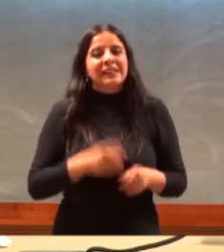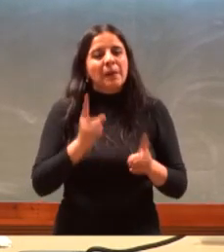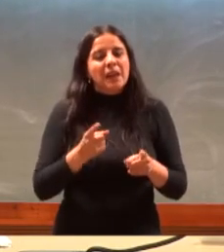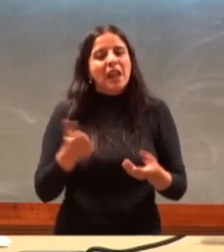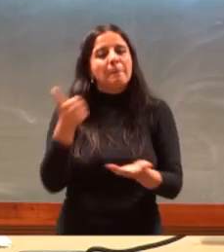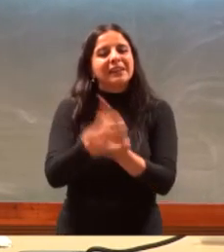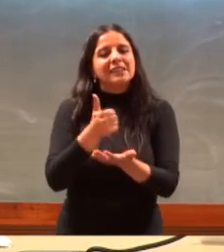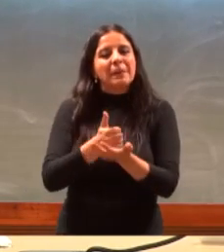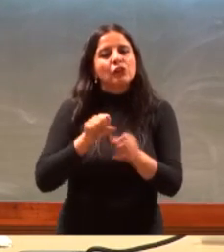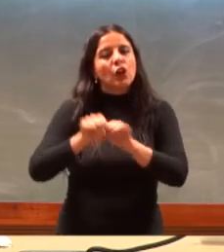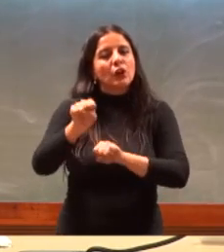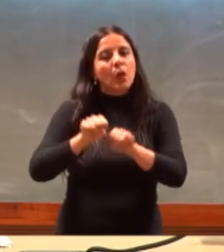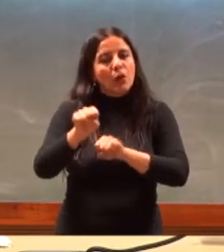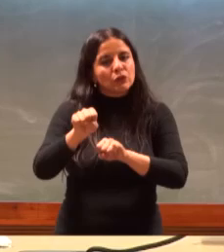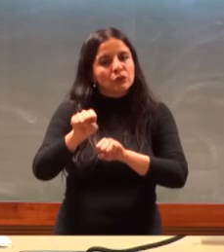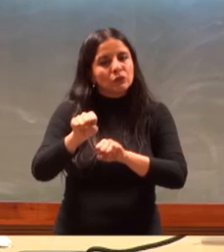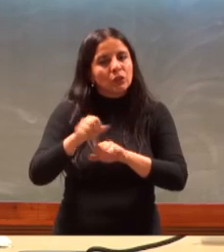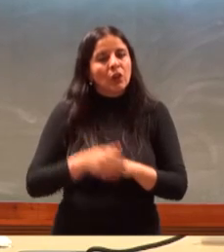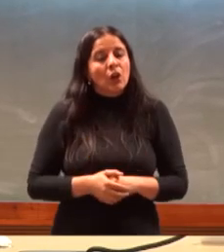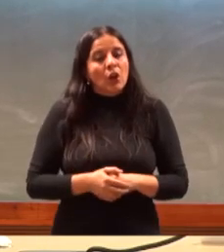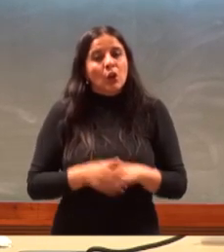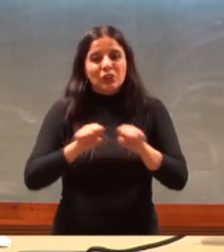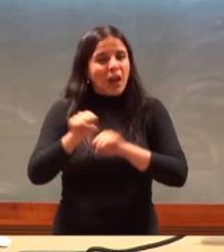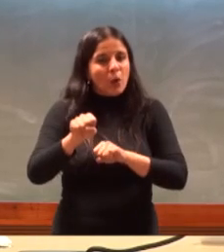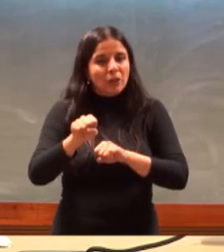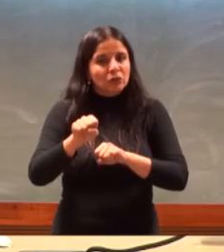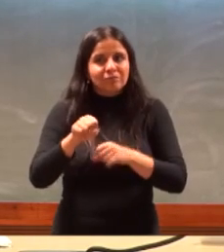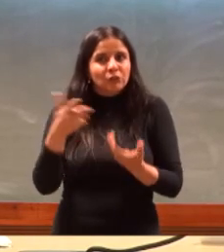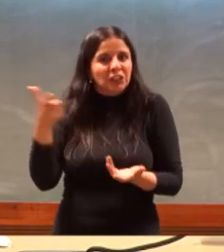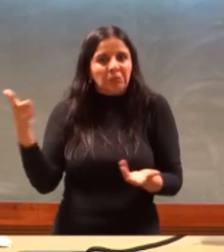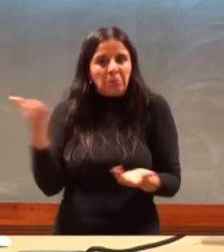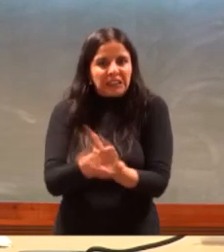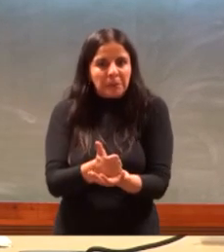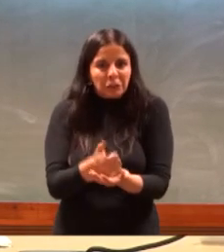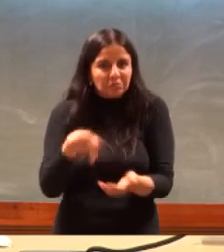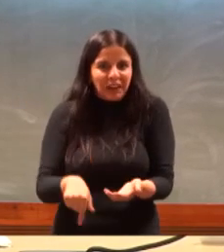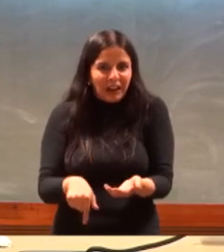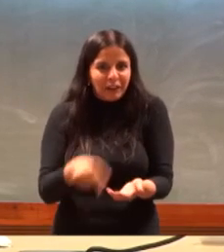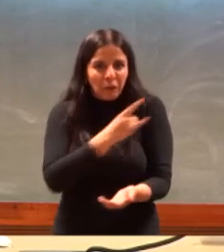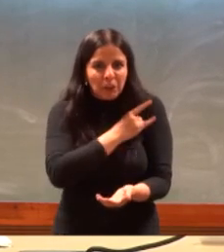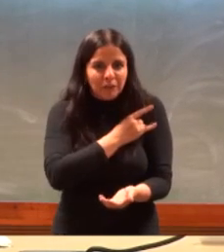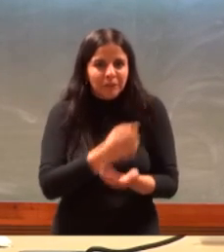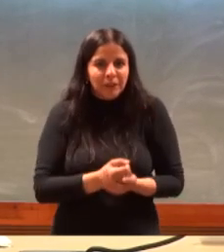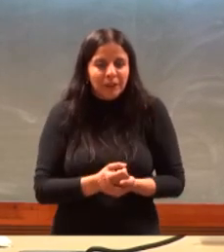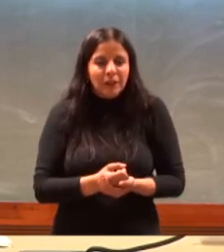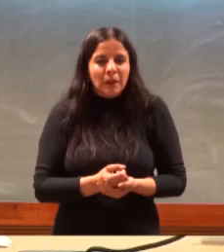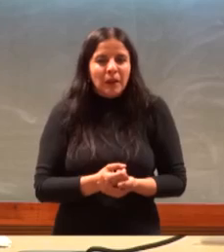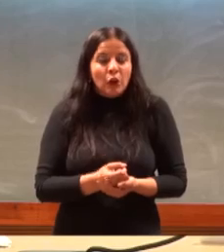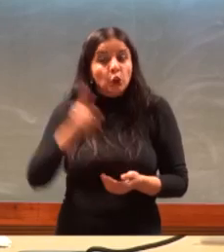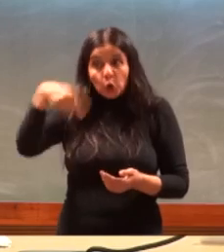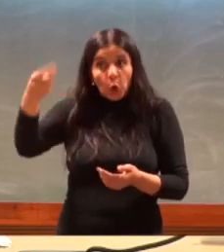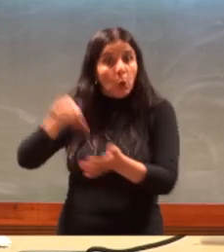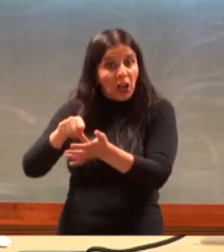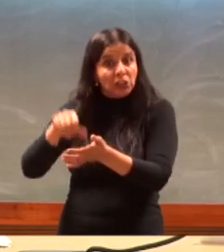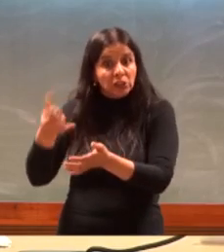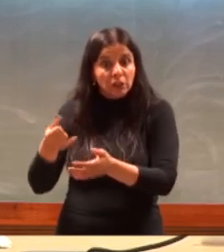nos parece que es una presencia más potente que tiene la facultad en el medio extra universitario y sin embargo la participación en la vida facultad es Casi nula